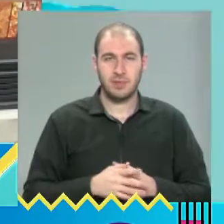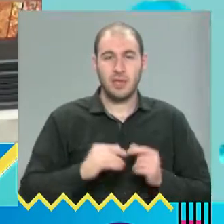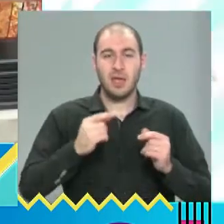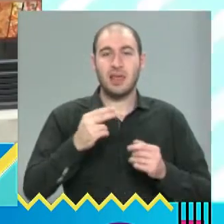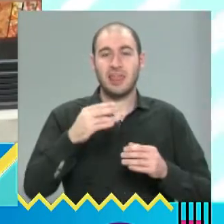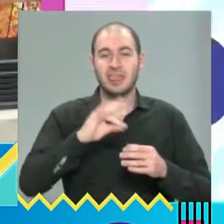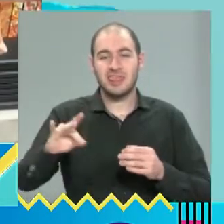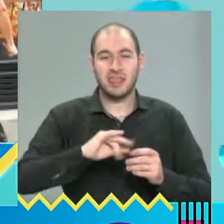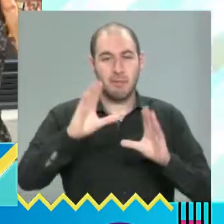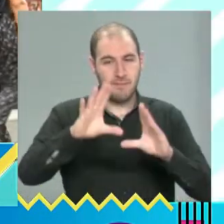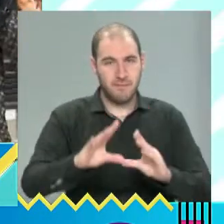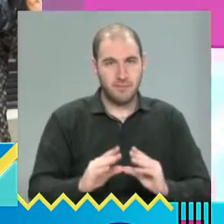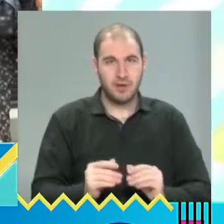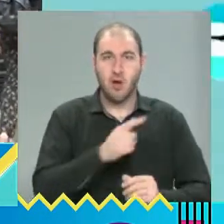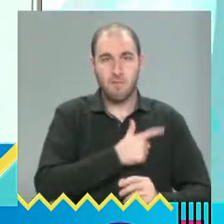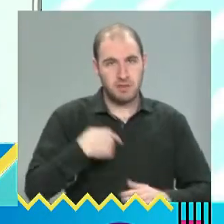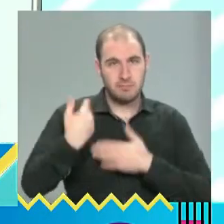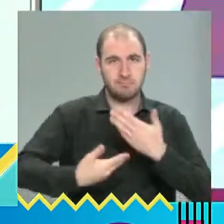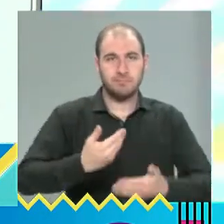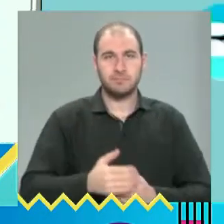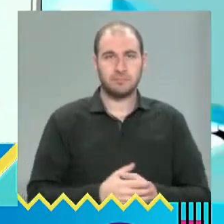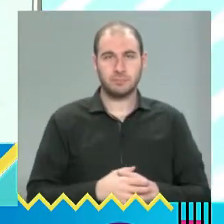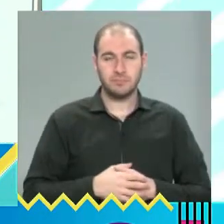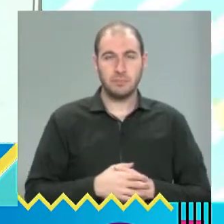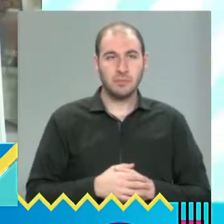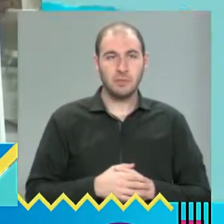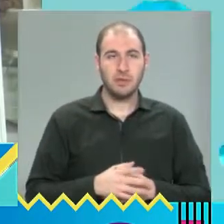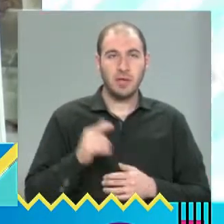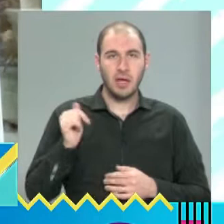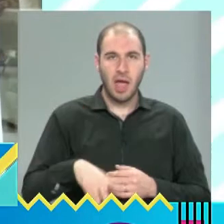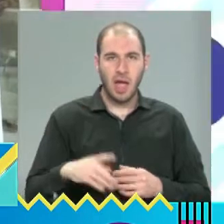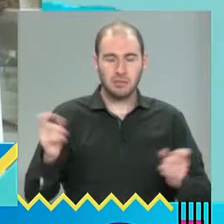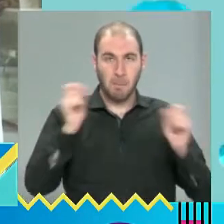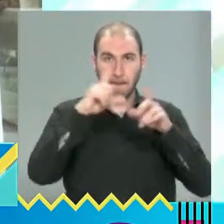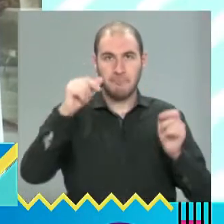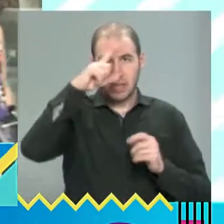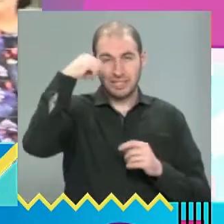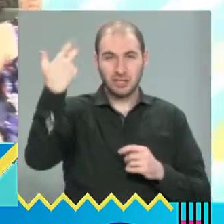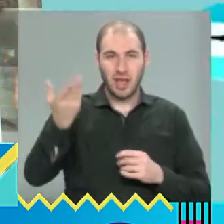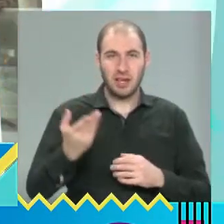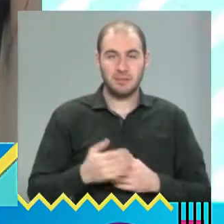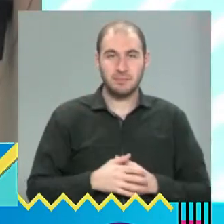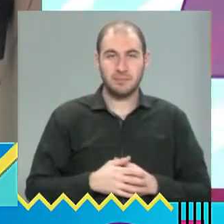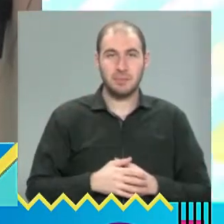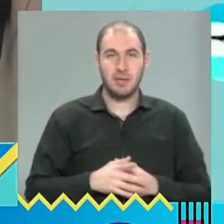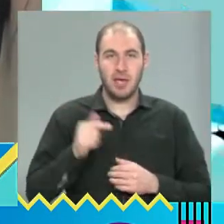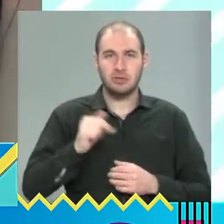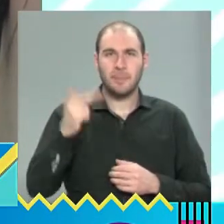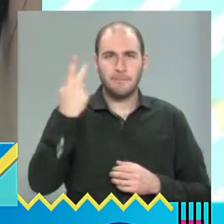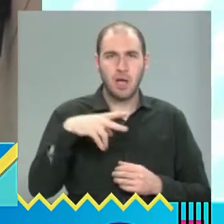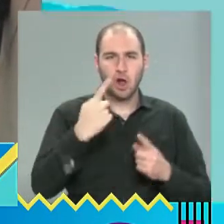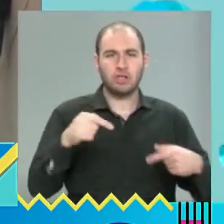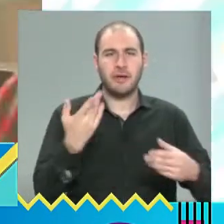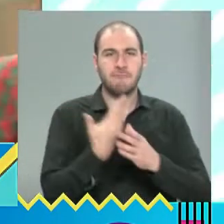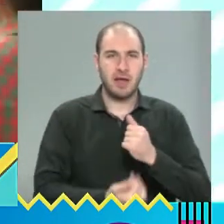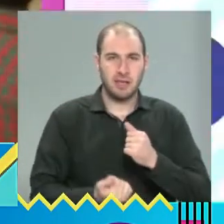reducción del déficit que está llevando adelante el gobierno. Eso genera mucho ruido internacional y eso ha acentuado las debilidades